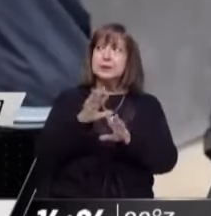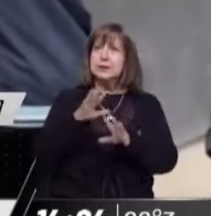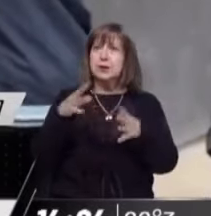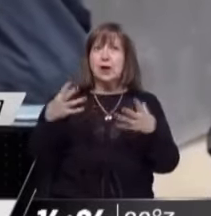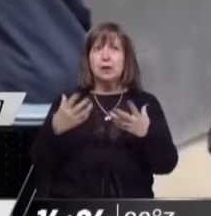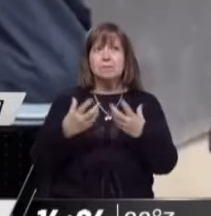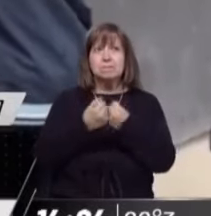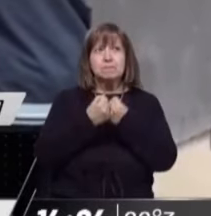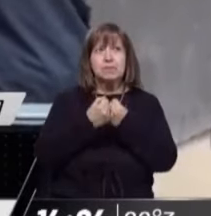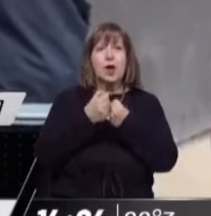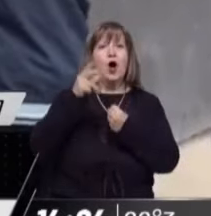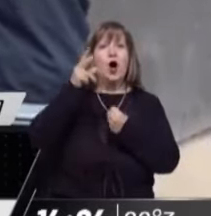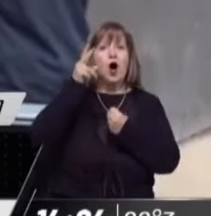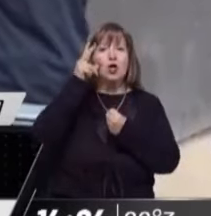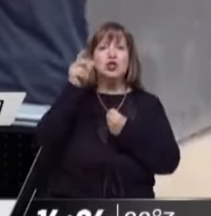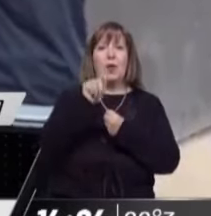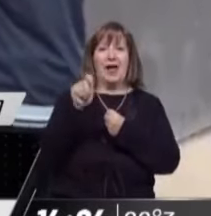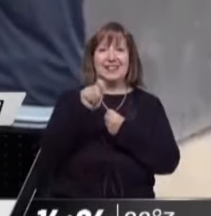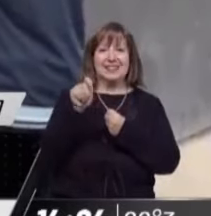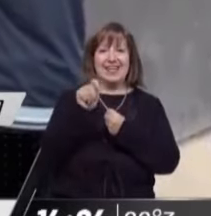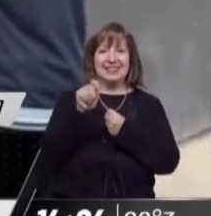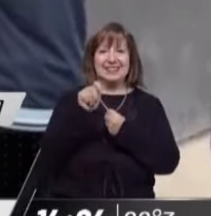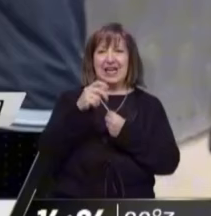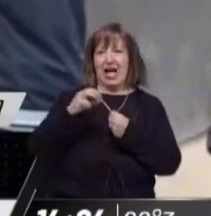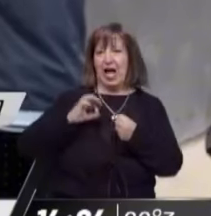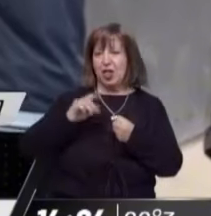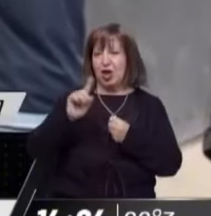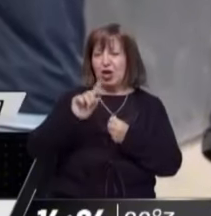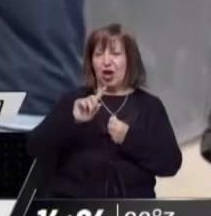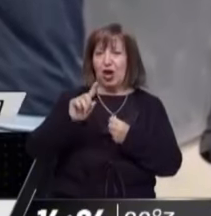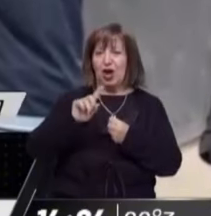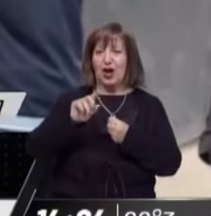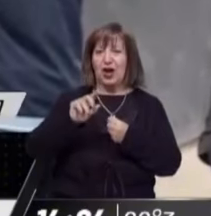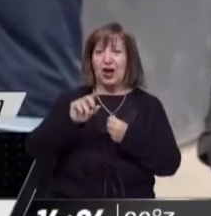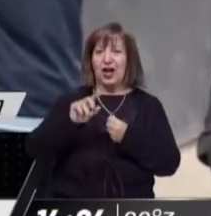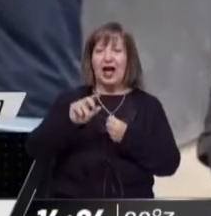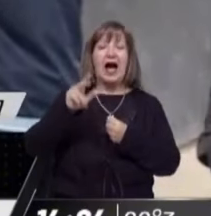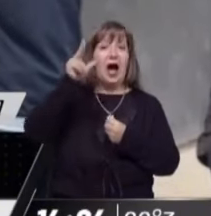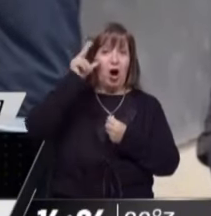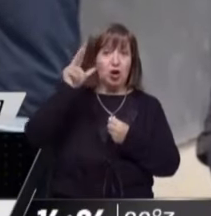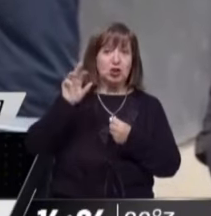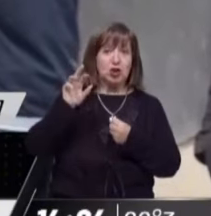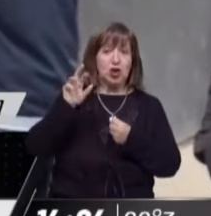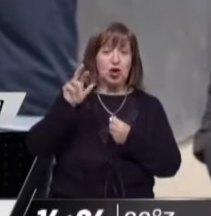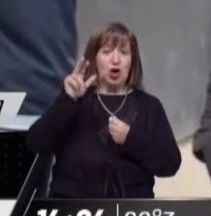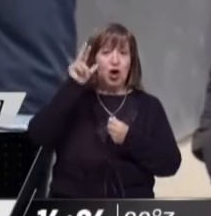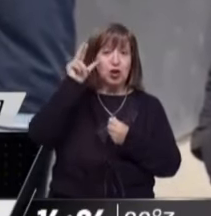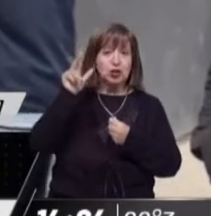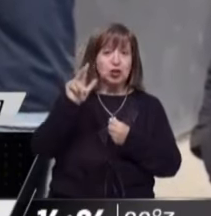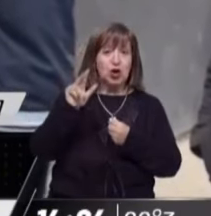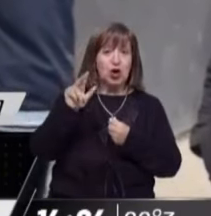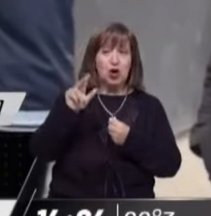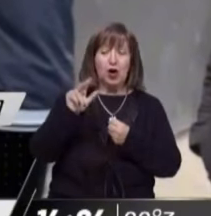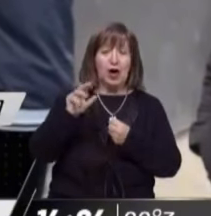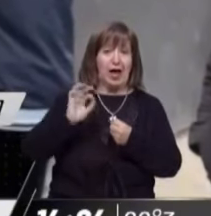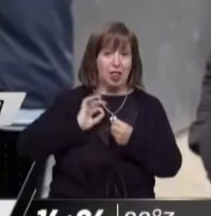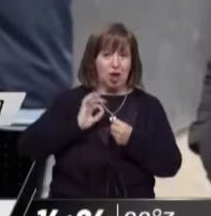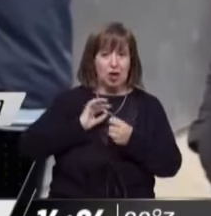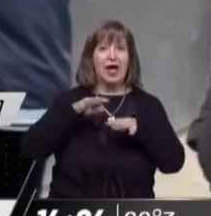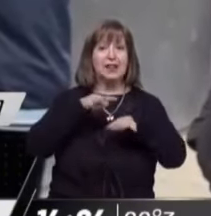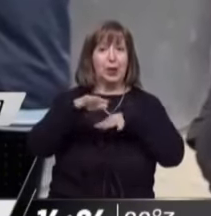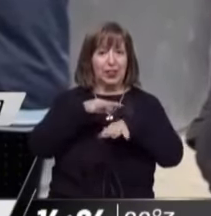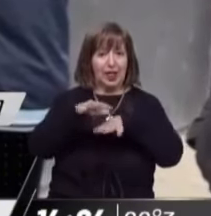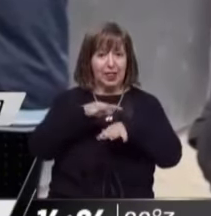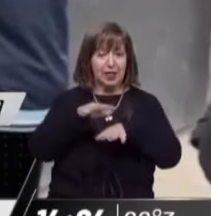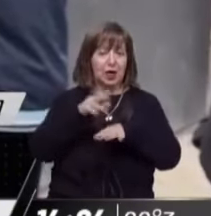cumplir, ya hemos cumplido los 8 meses. En febrero, el 24 de febrero, cumplimos 8 años de actividad y bueno, la verdad que es como decimos, mientras que Dios nos siga